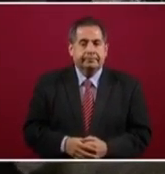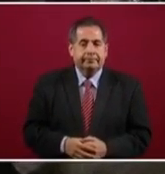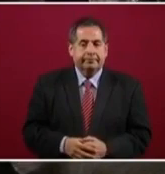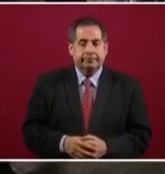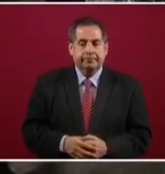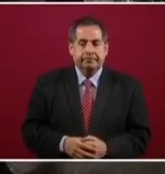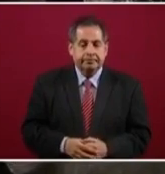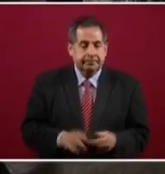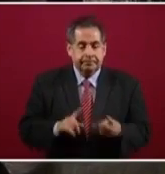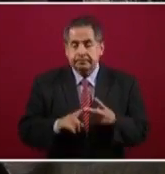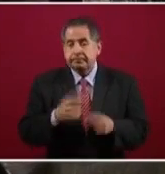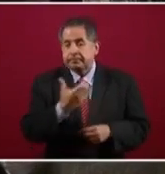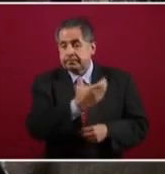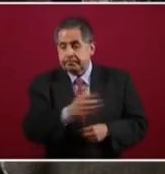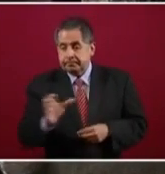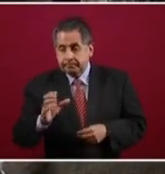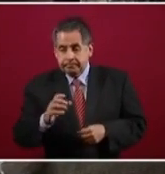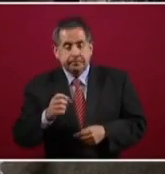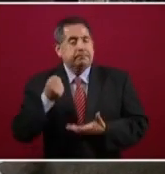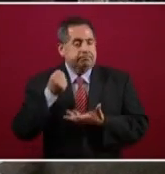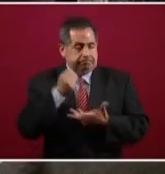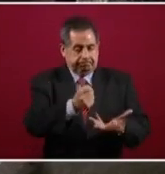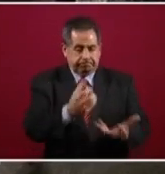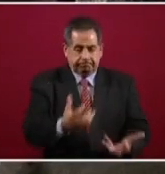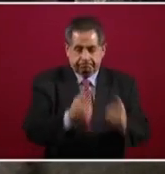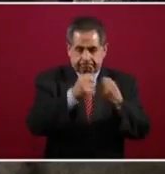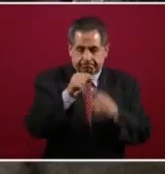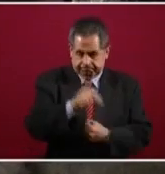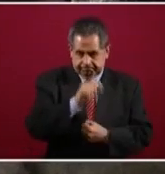el rescate al campo,